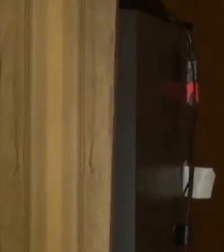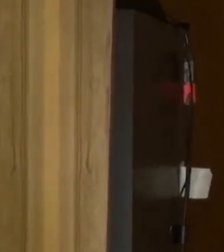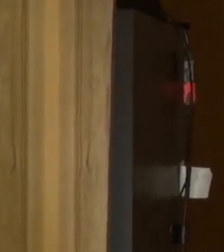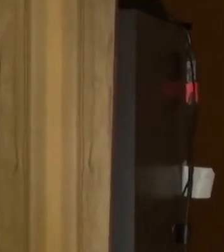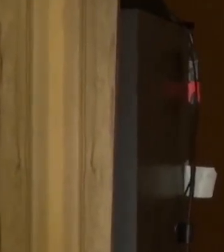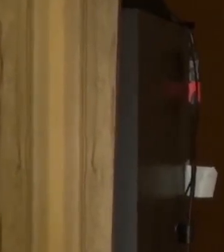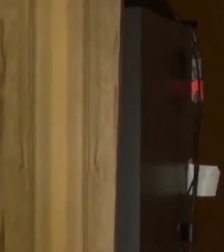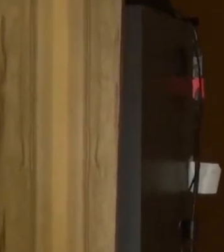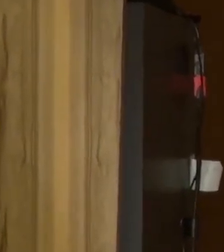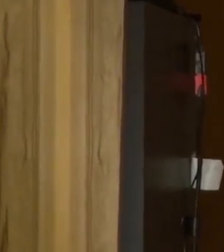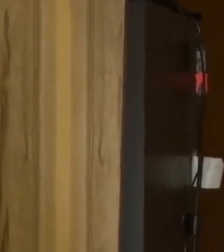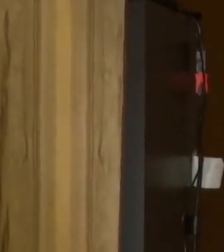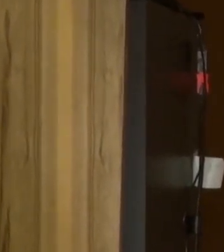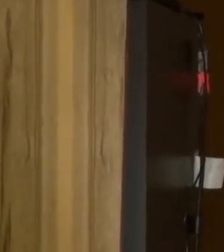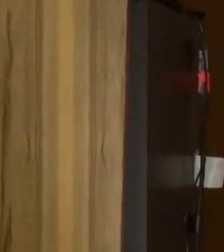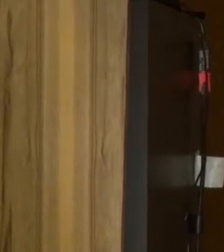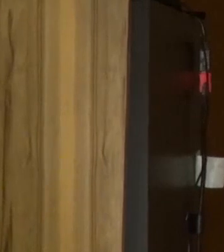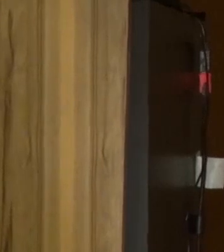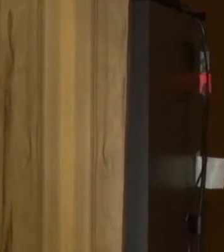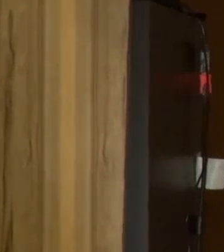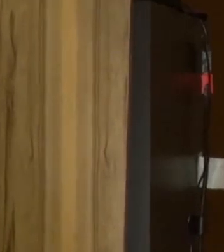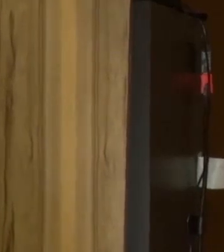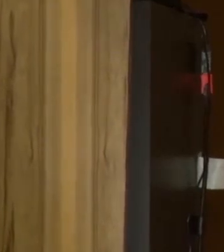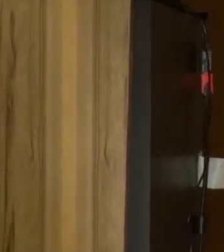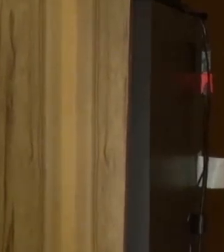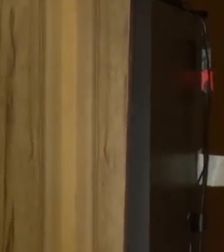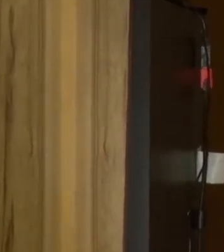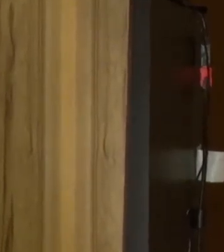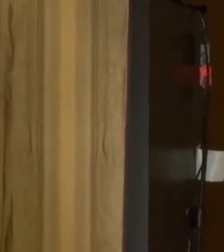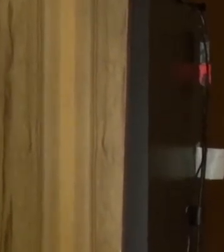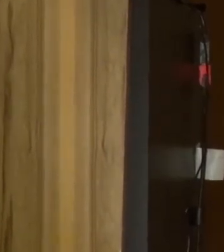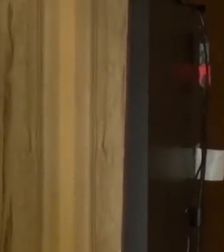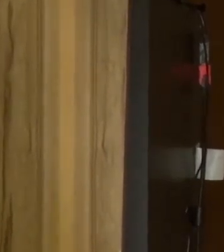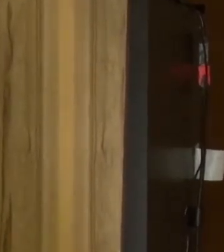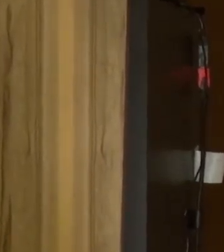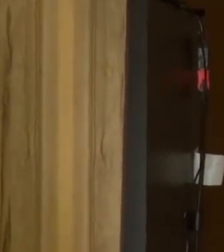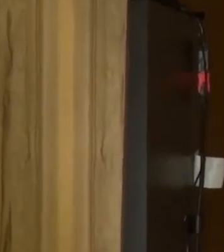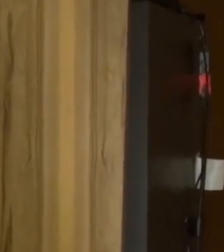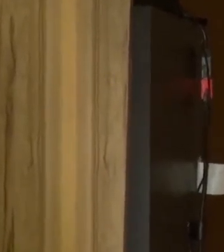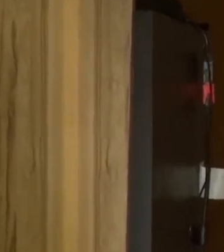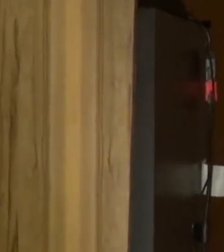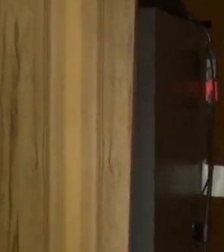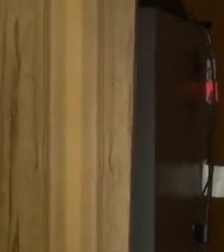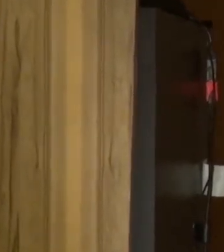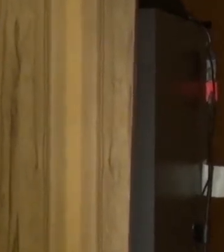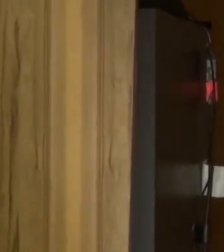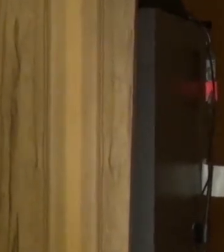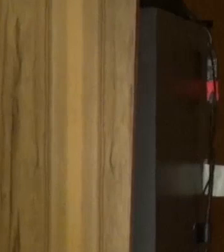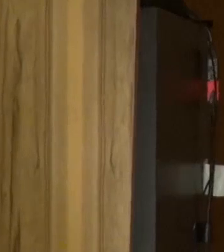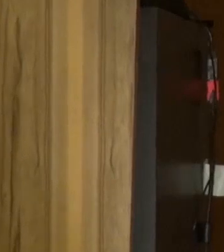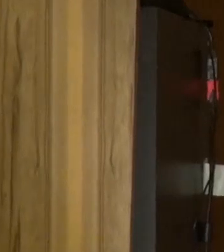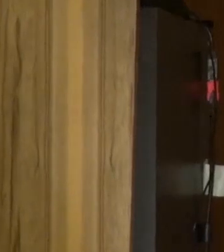desde 35 años a la ilustración, también ha trabajado con ilustraciones y tiras de humor político, 80